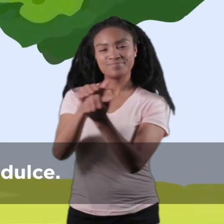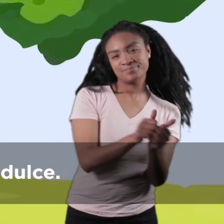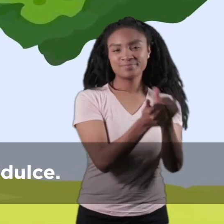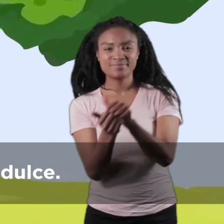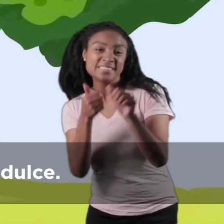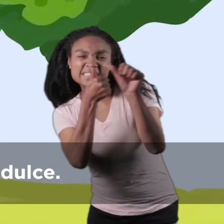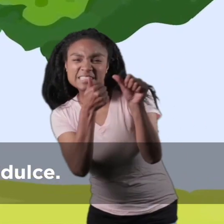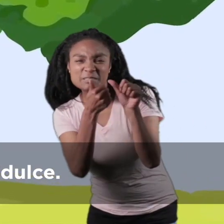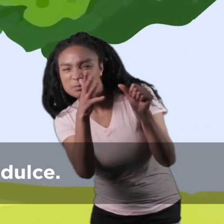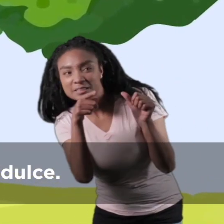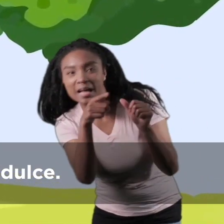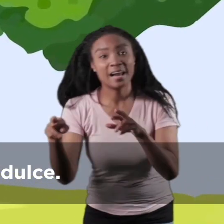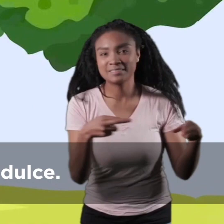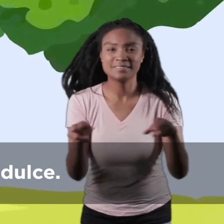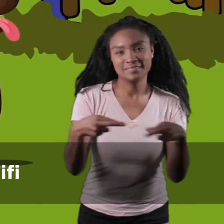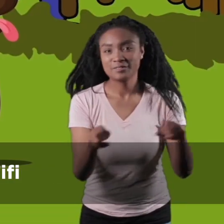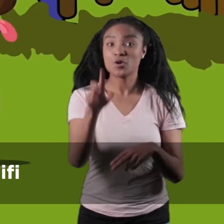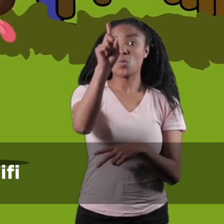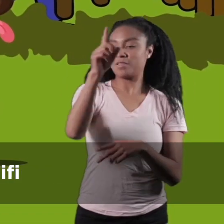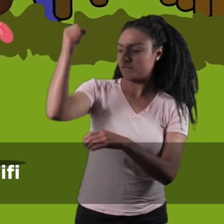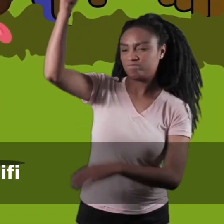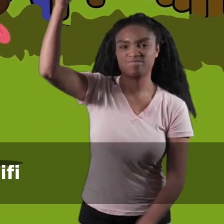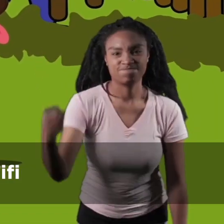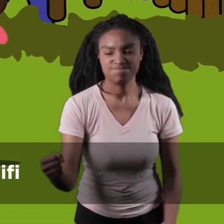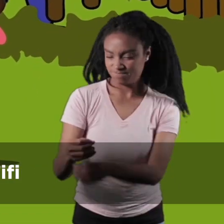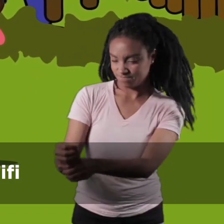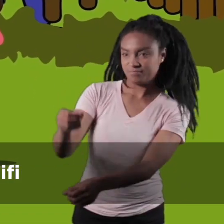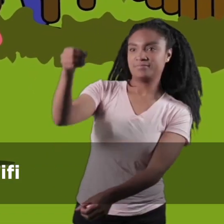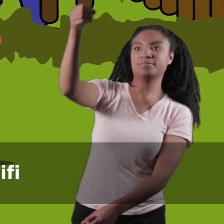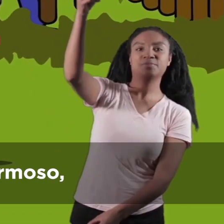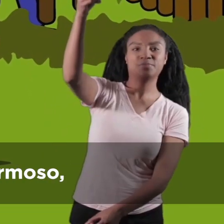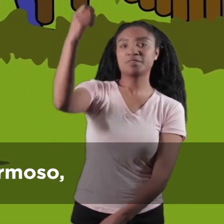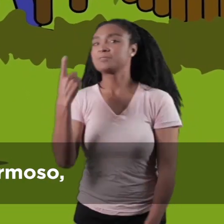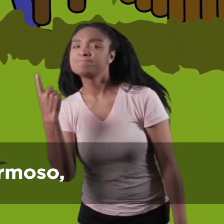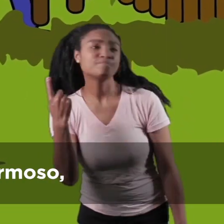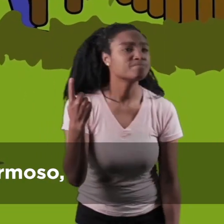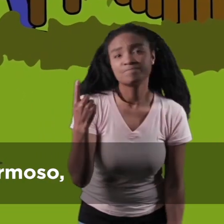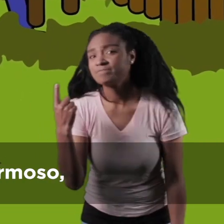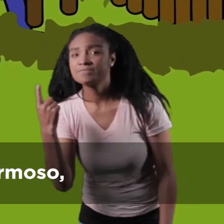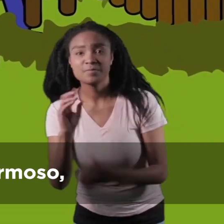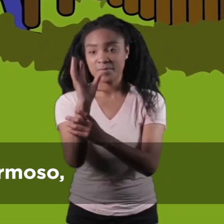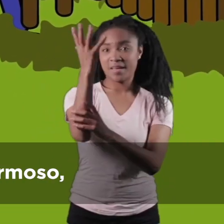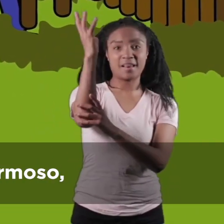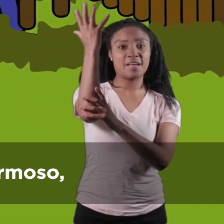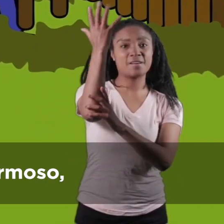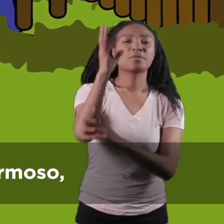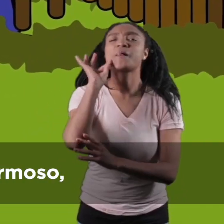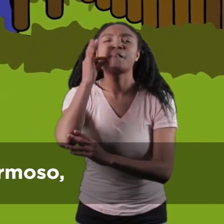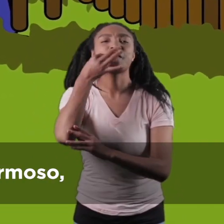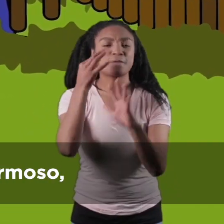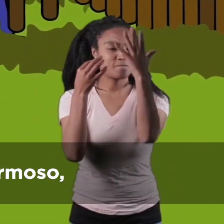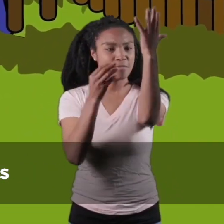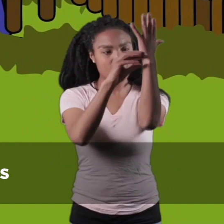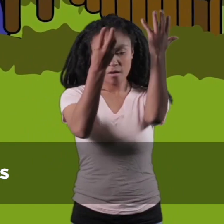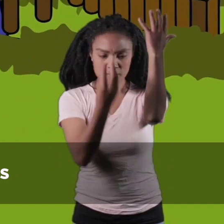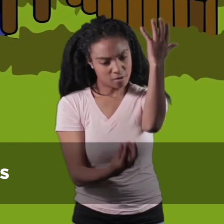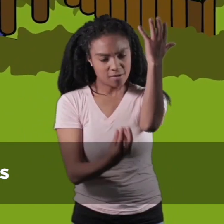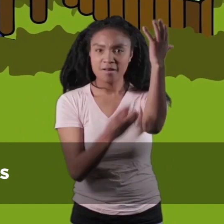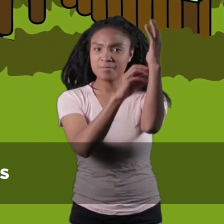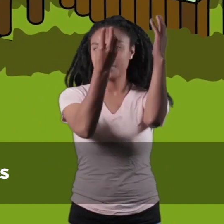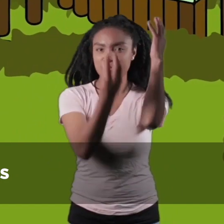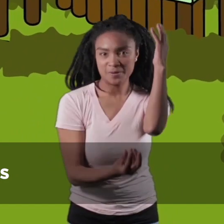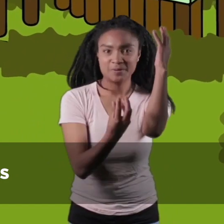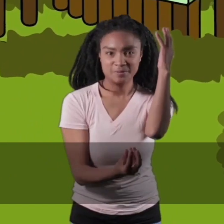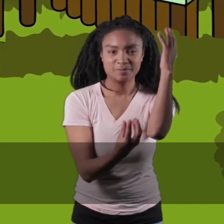como probó del sabor agridulce, la niña y el pequeño Fifi llegaron a un lugar muy hermoso, donde